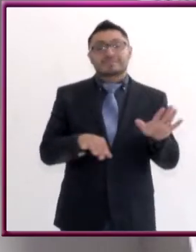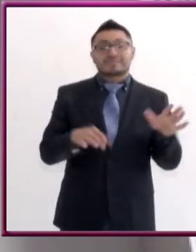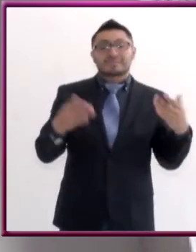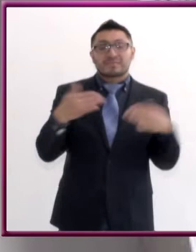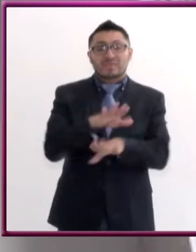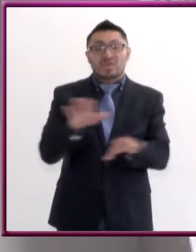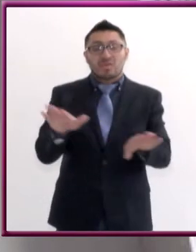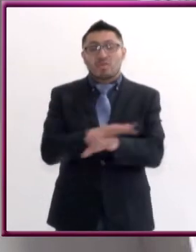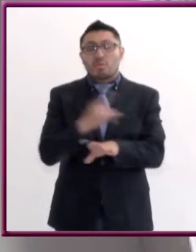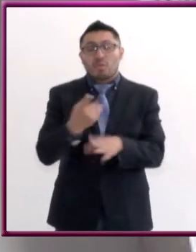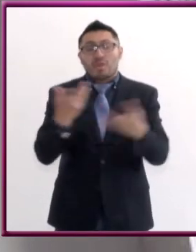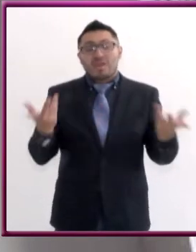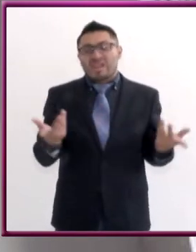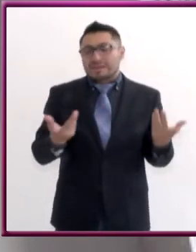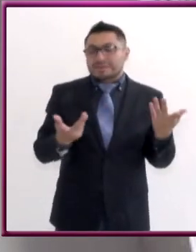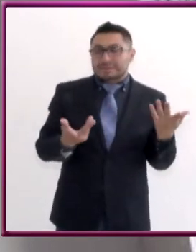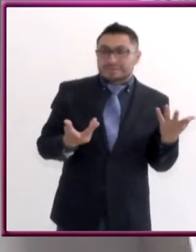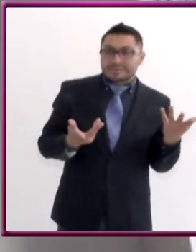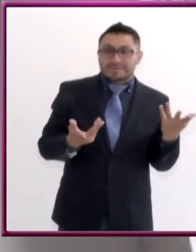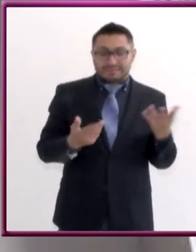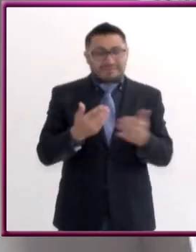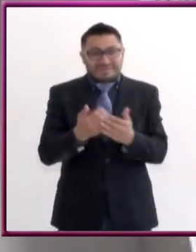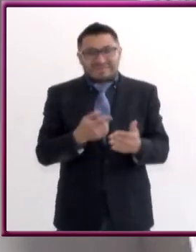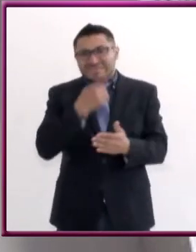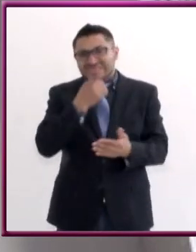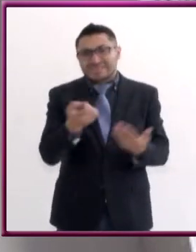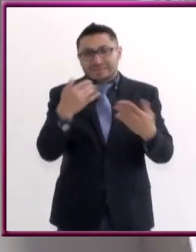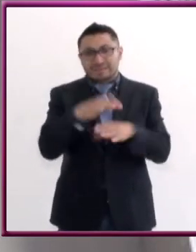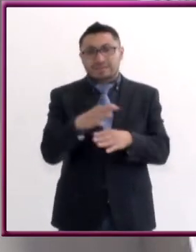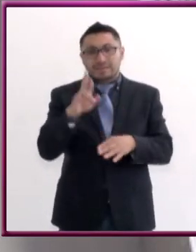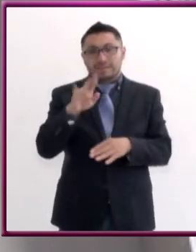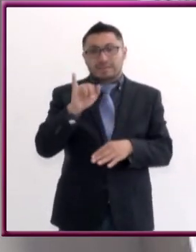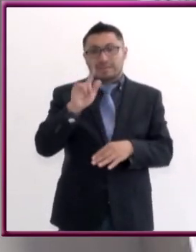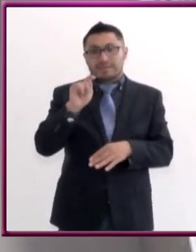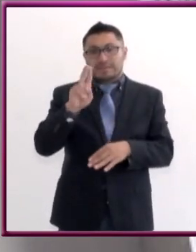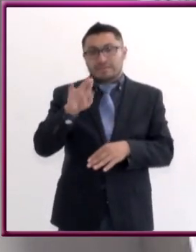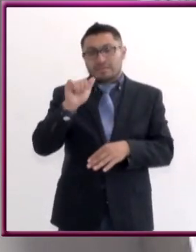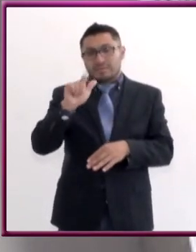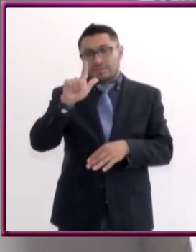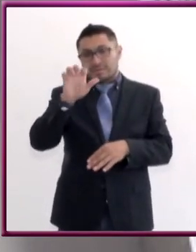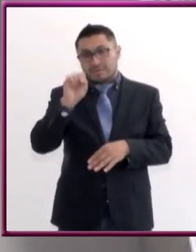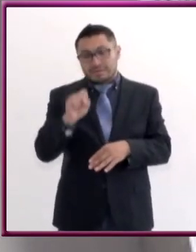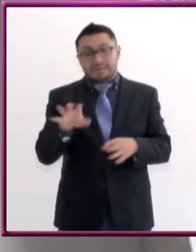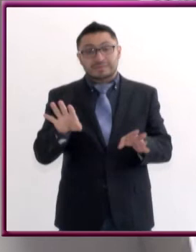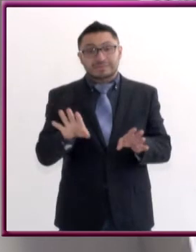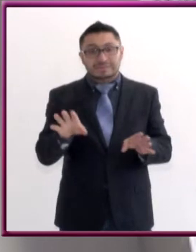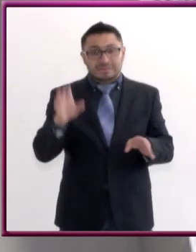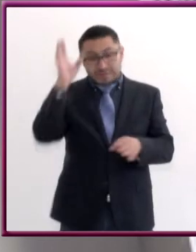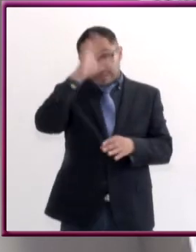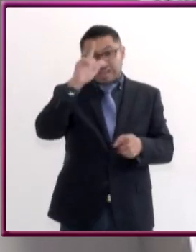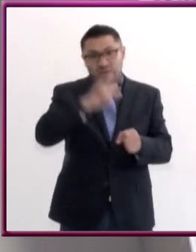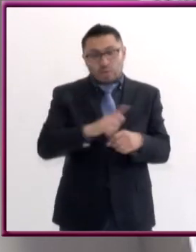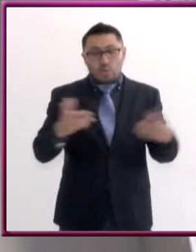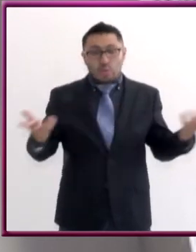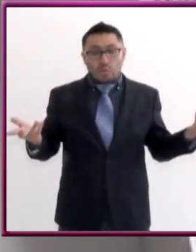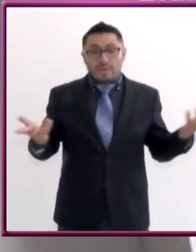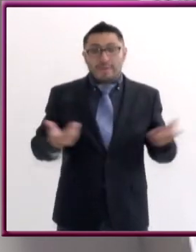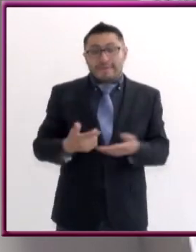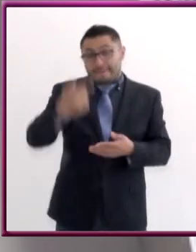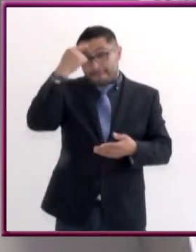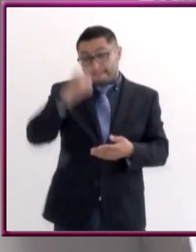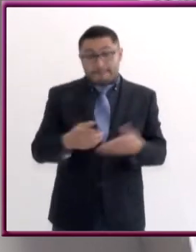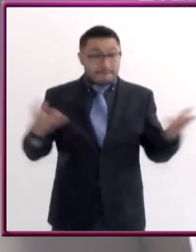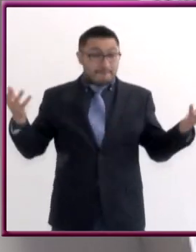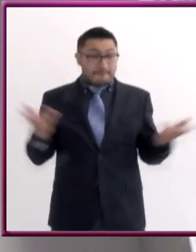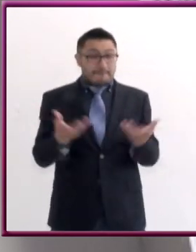porque, bueno, hace unos momentos hablábamos de los rituales, ¿no? Culturales